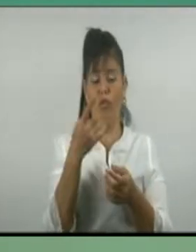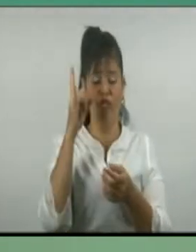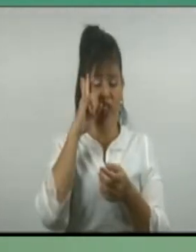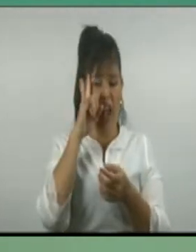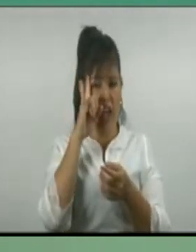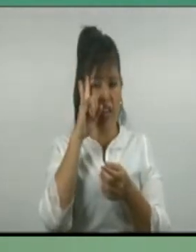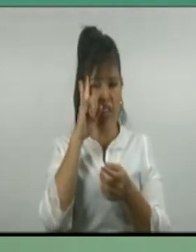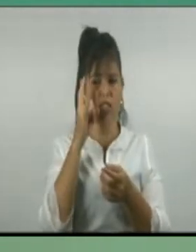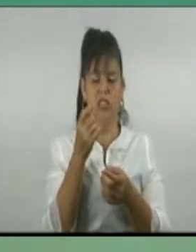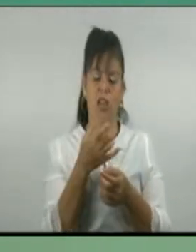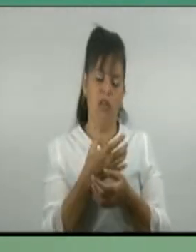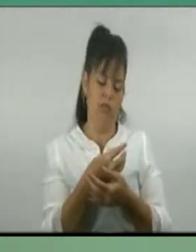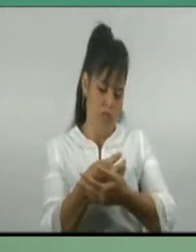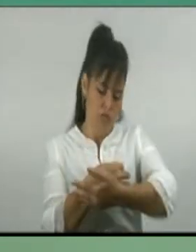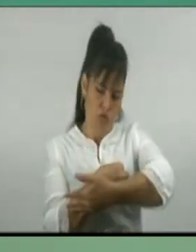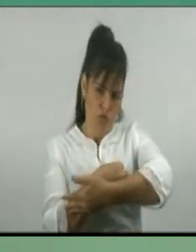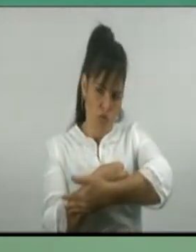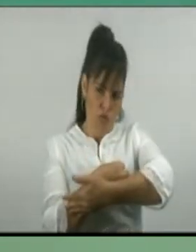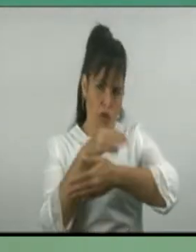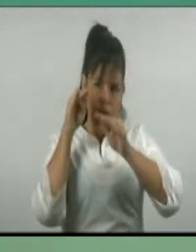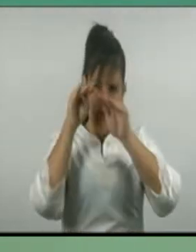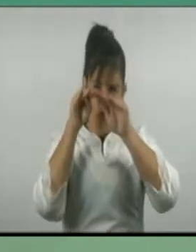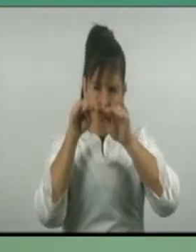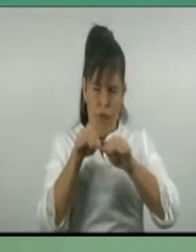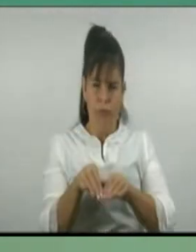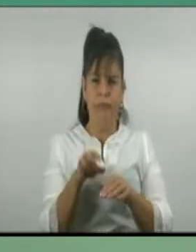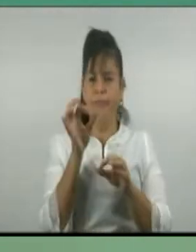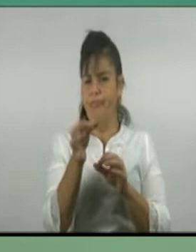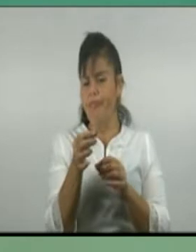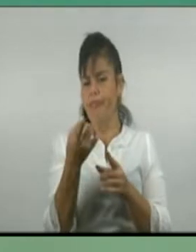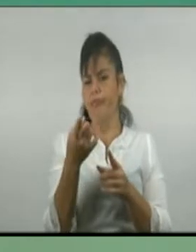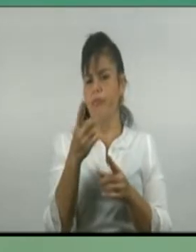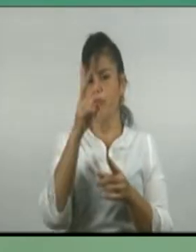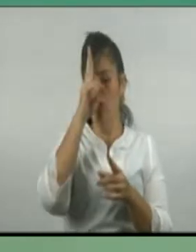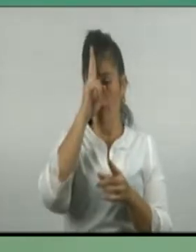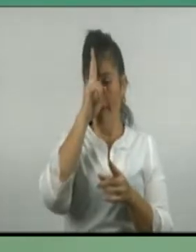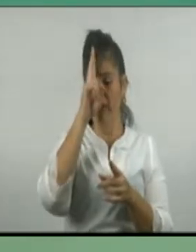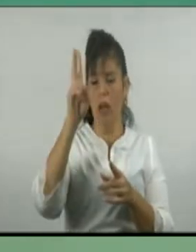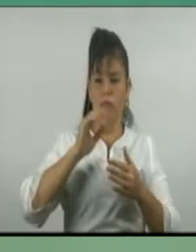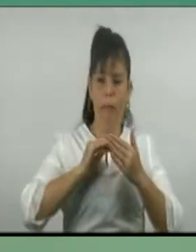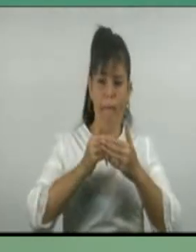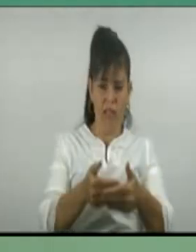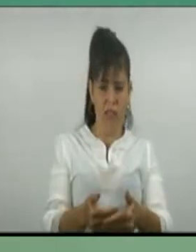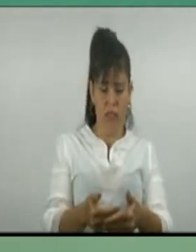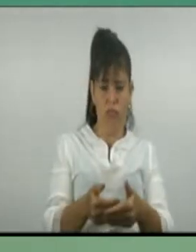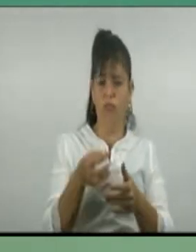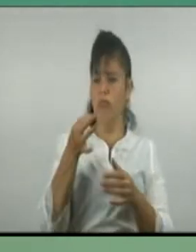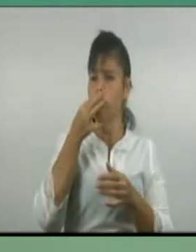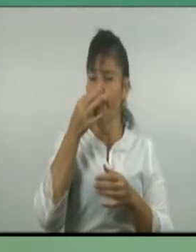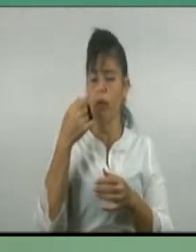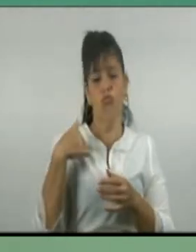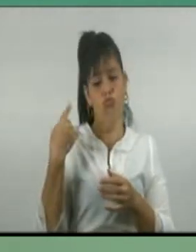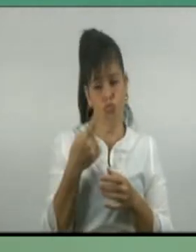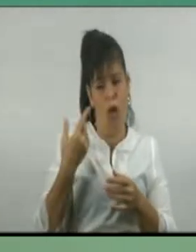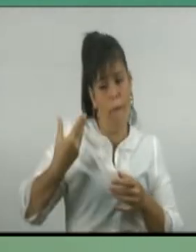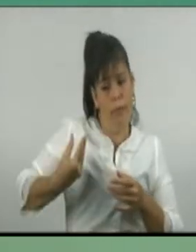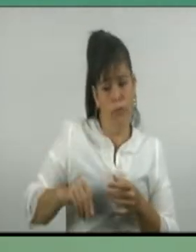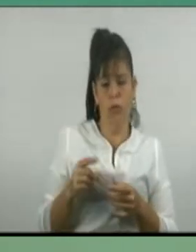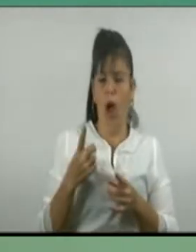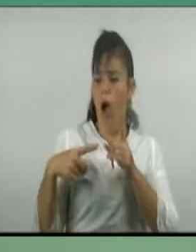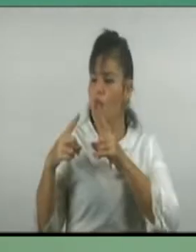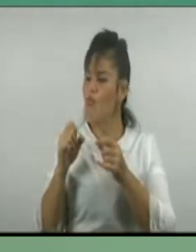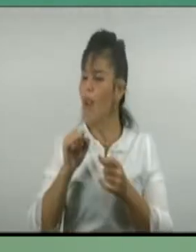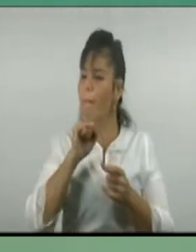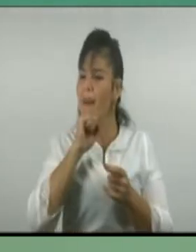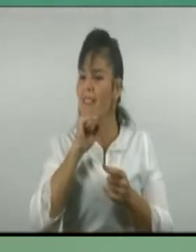humana disculpen específicamente en el hospital materno aprovechamos oportunamente aquella madre que para